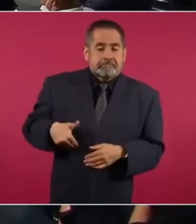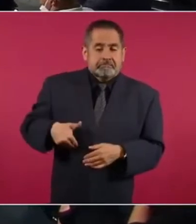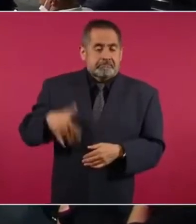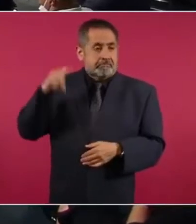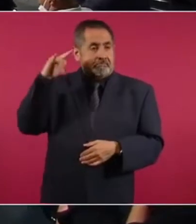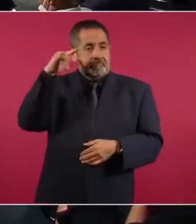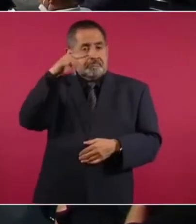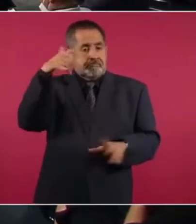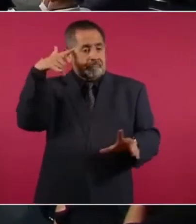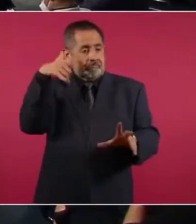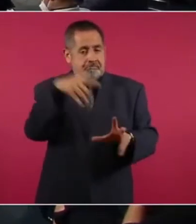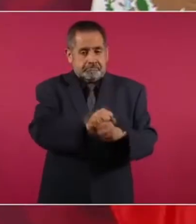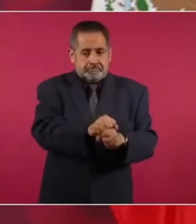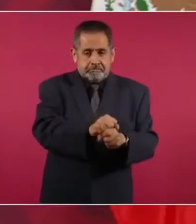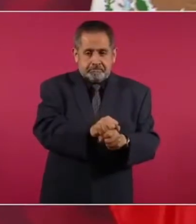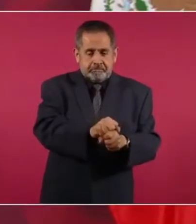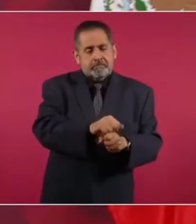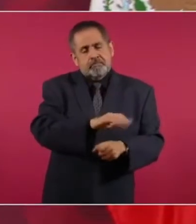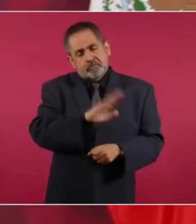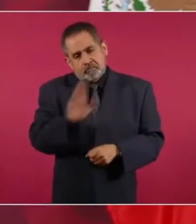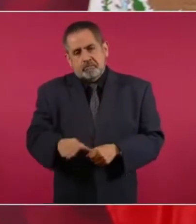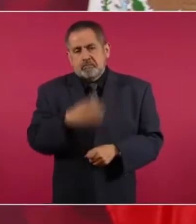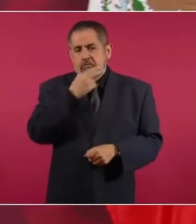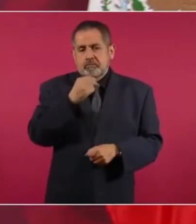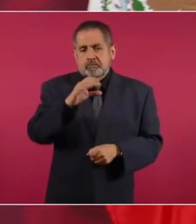donde perdió la vida Carlos Madrazo